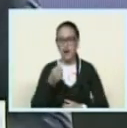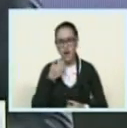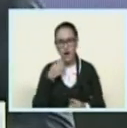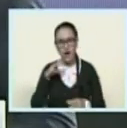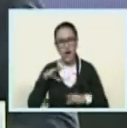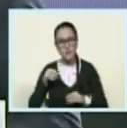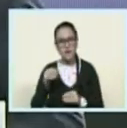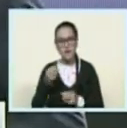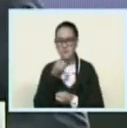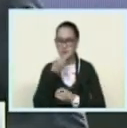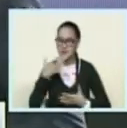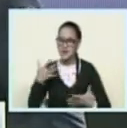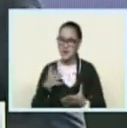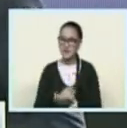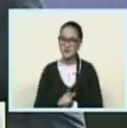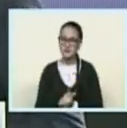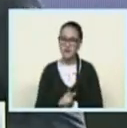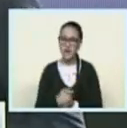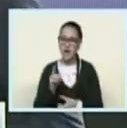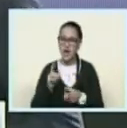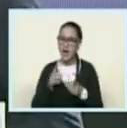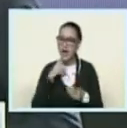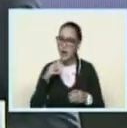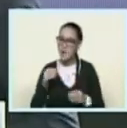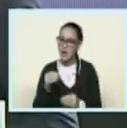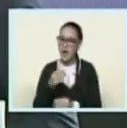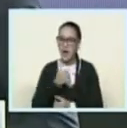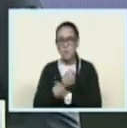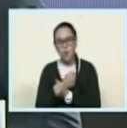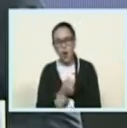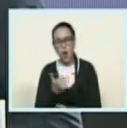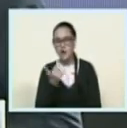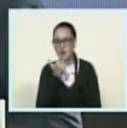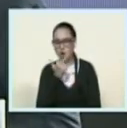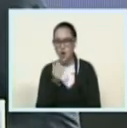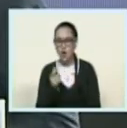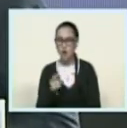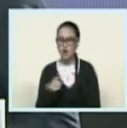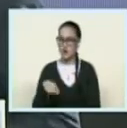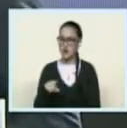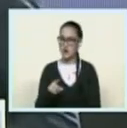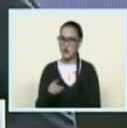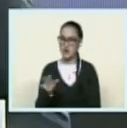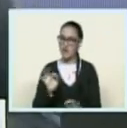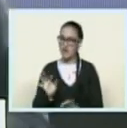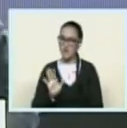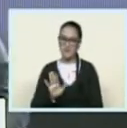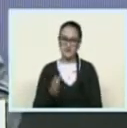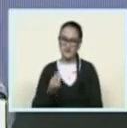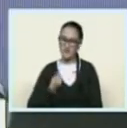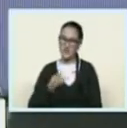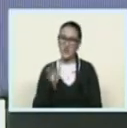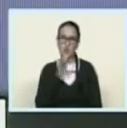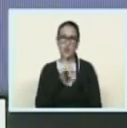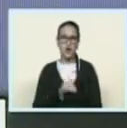belleza y hablar de los errores y hablar de los amores, eso no es vida. Por lo menos no es vida en